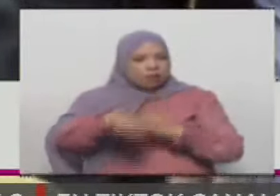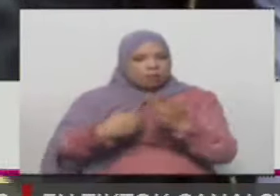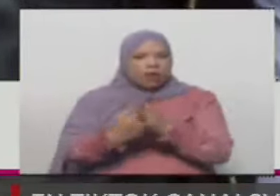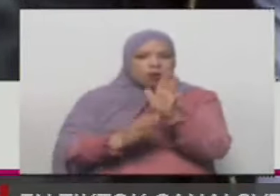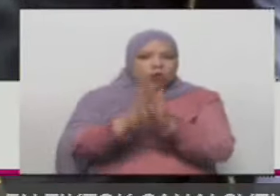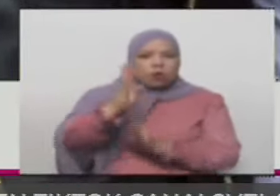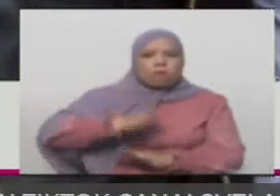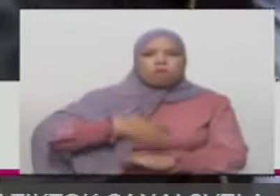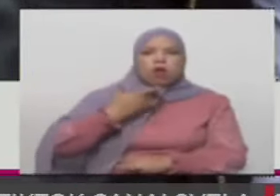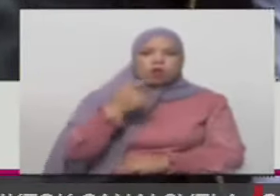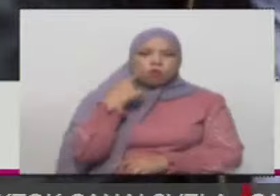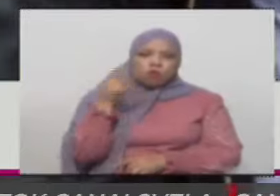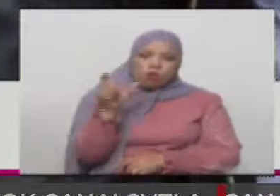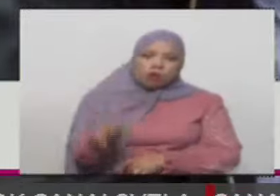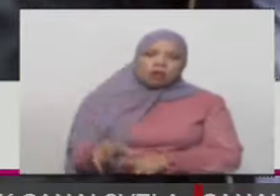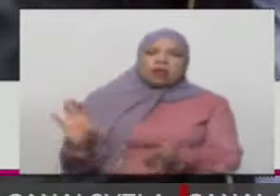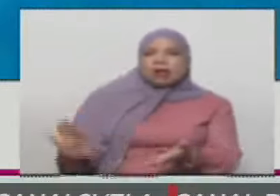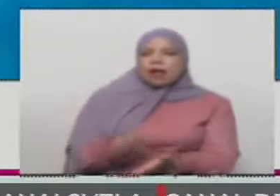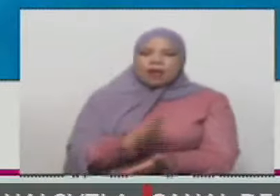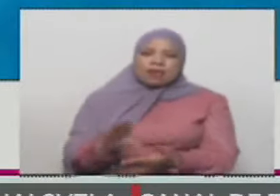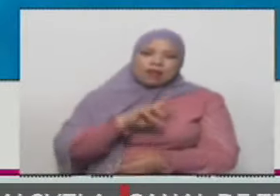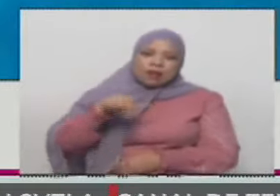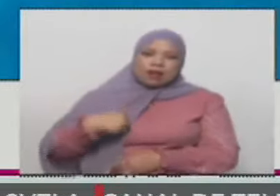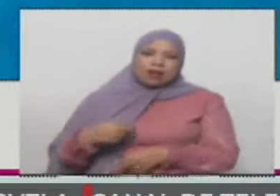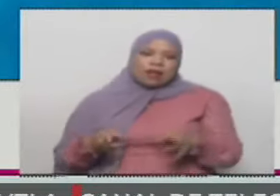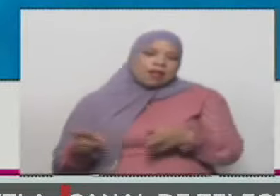andamos en batalla, pues. Cantaremos el así río